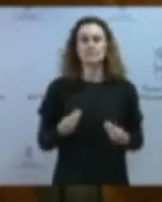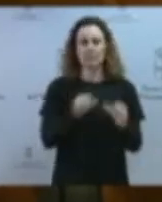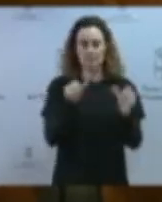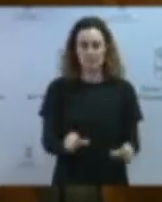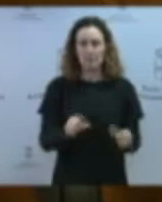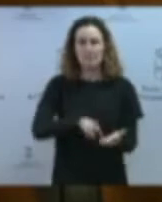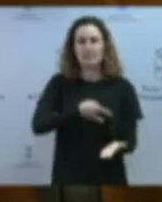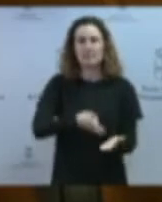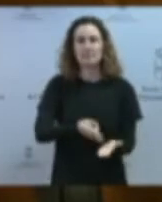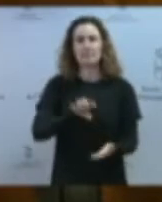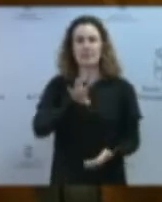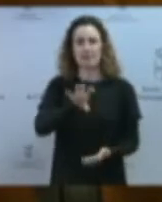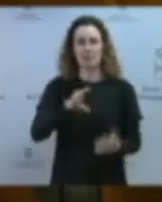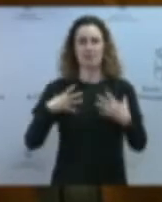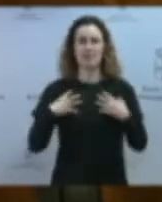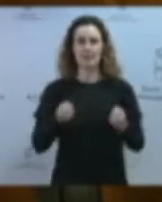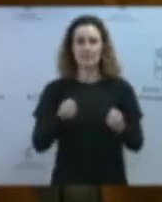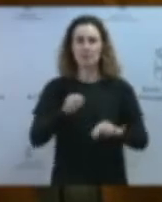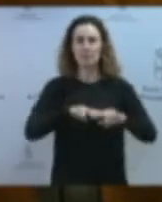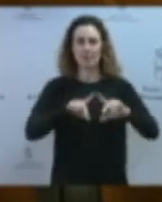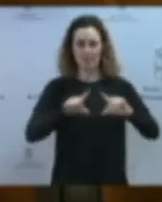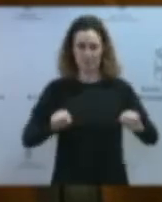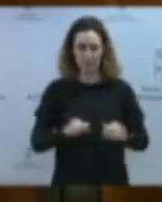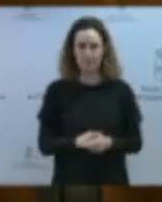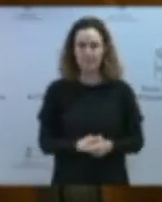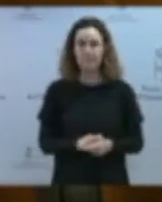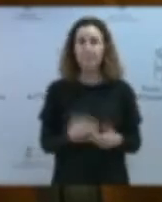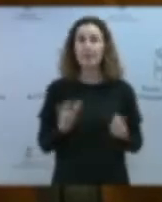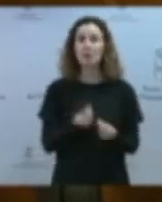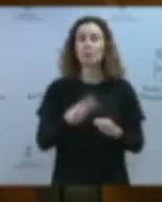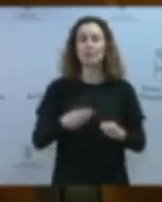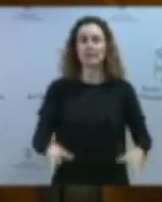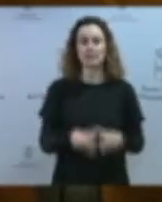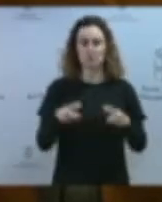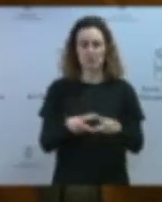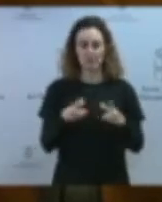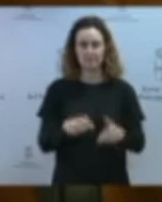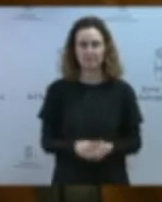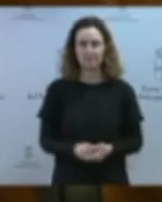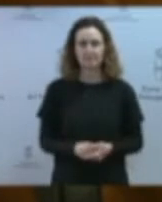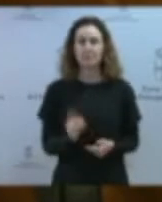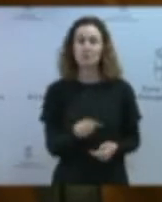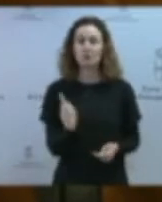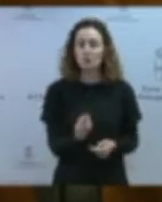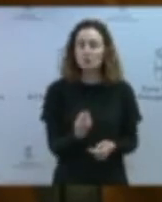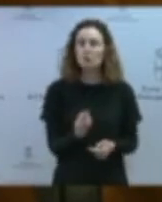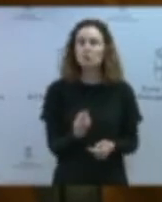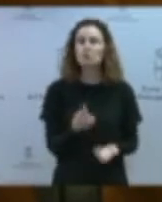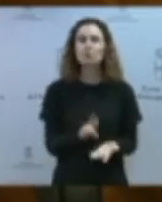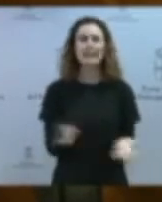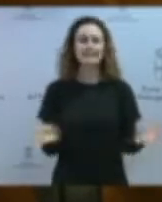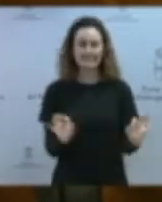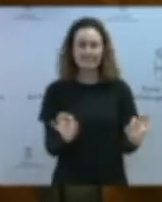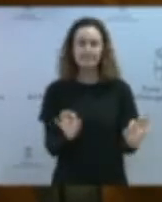Principado de Asturias y con la política social. Es decir, nosotros lo que no vamos a hacer, y se lo digo ya con total sinceridad,